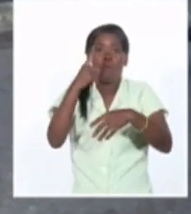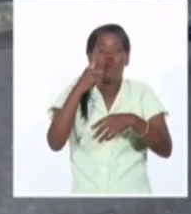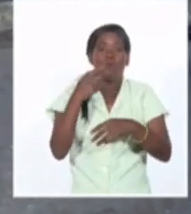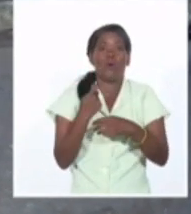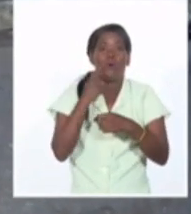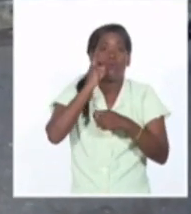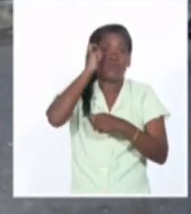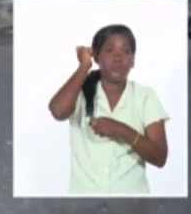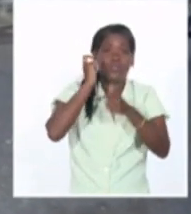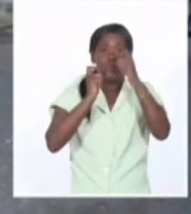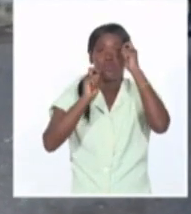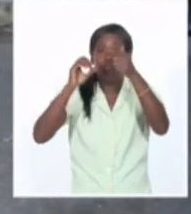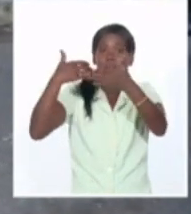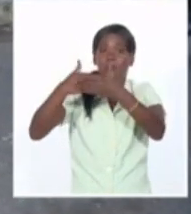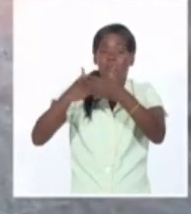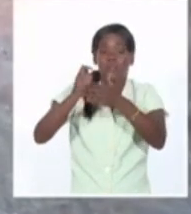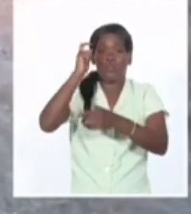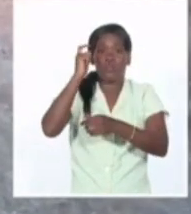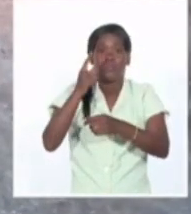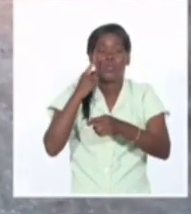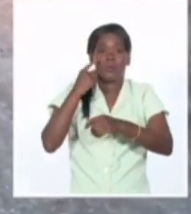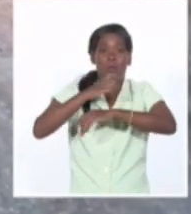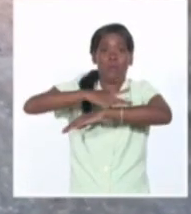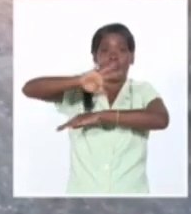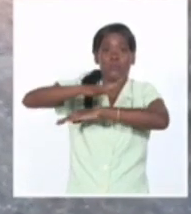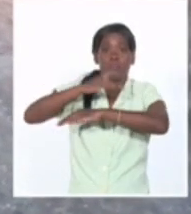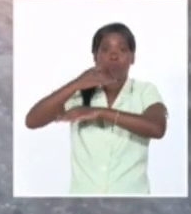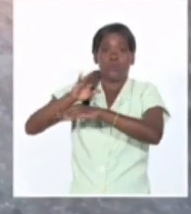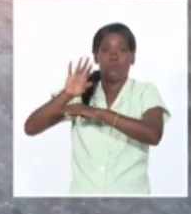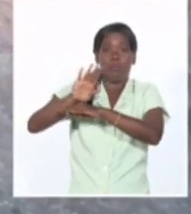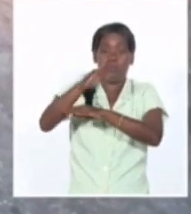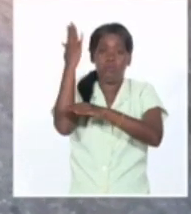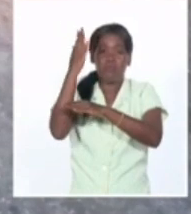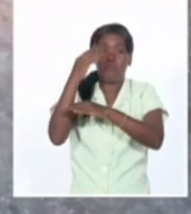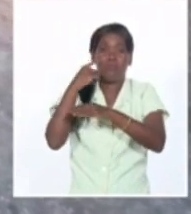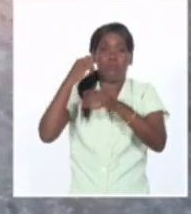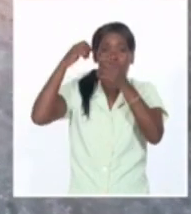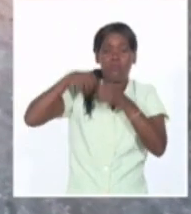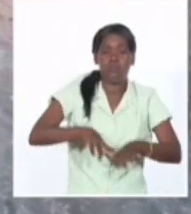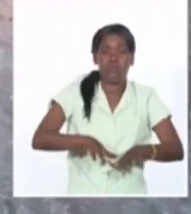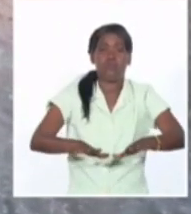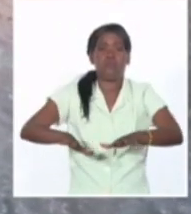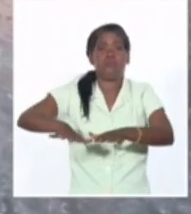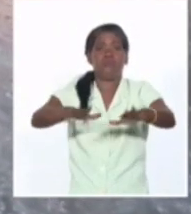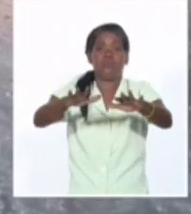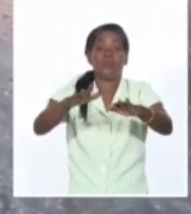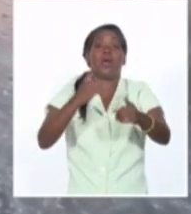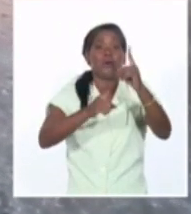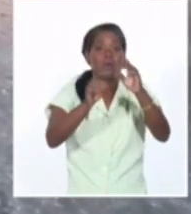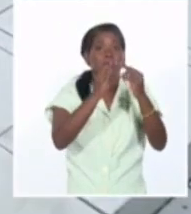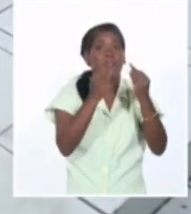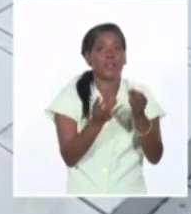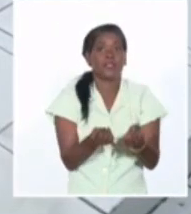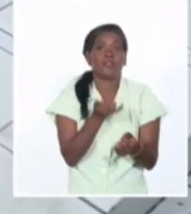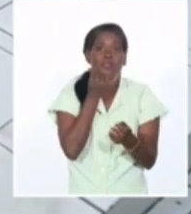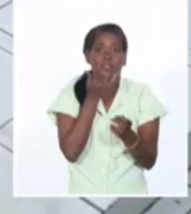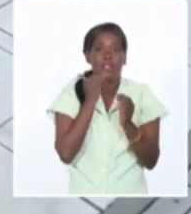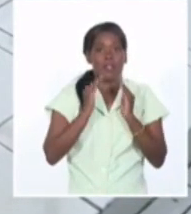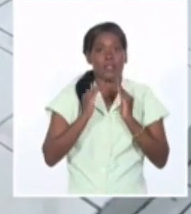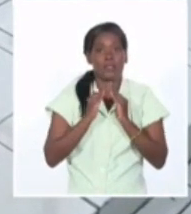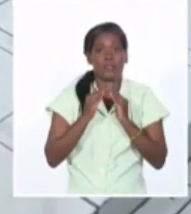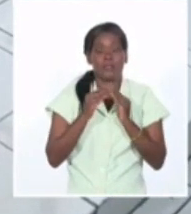por las fuerzas de los golpes de agua. Hay familias que han perdido muchas pertenencias como consecuencia de las inundaciones y se